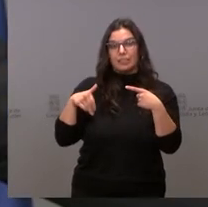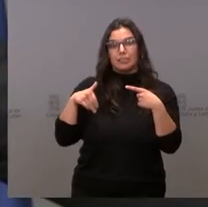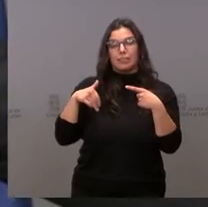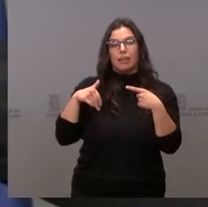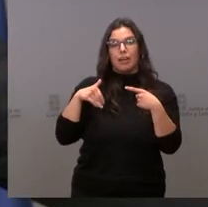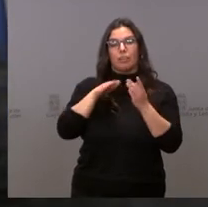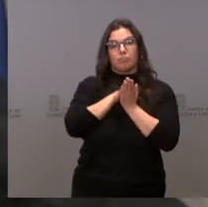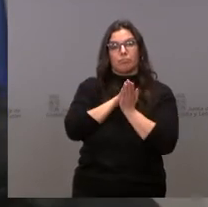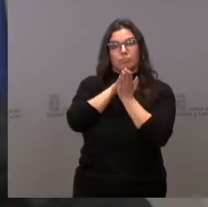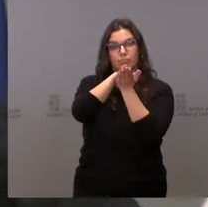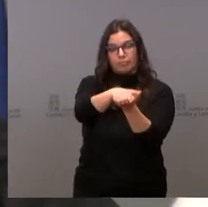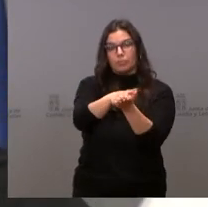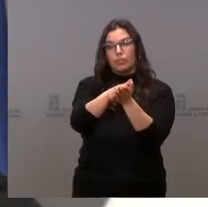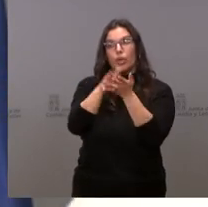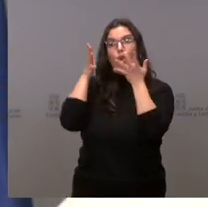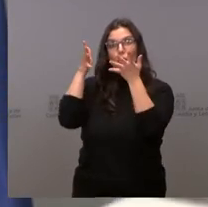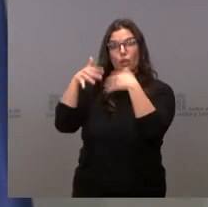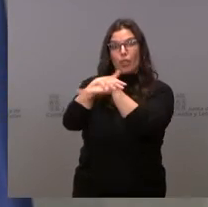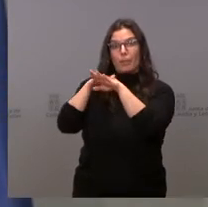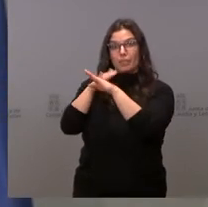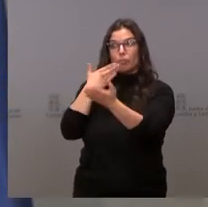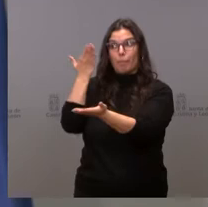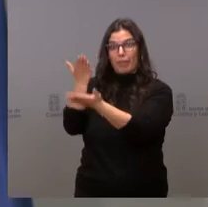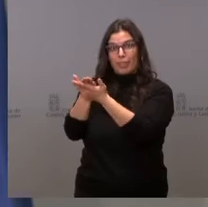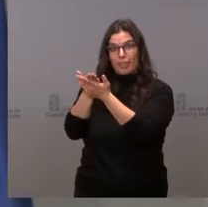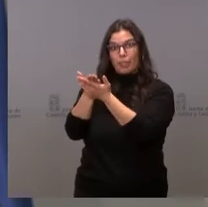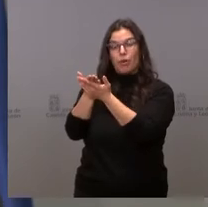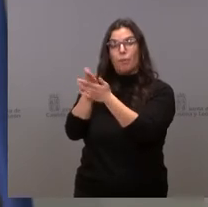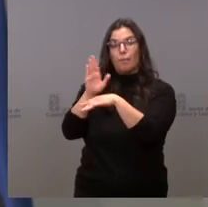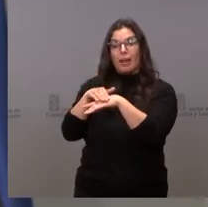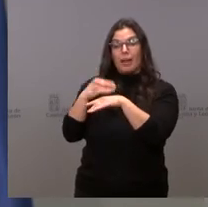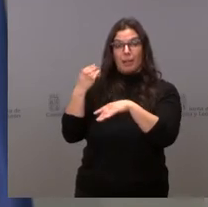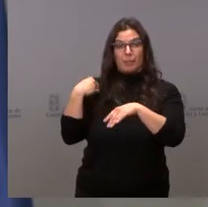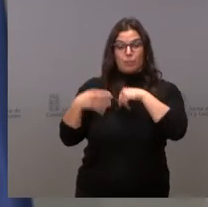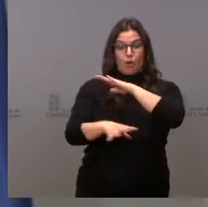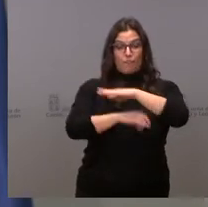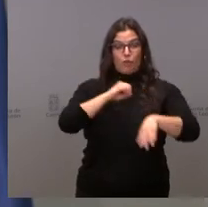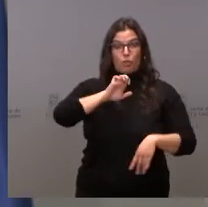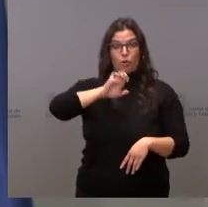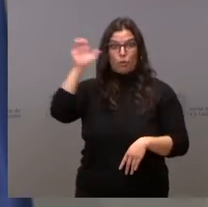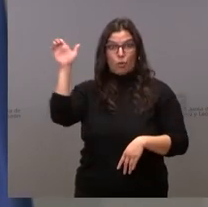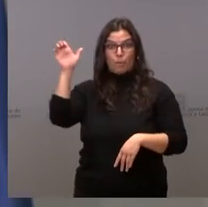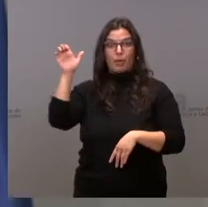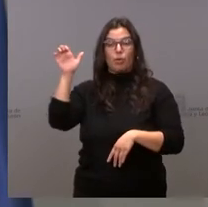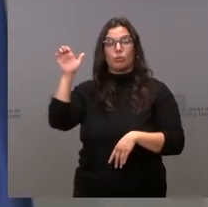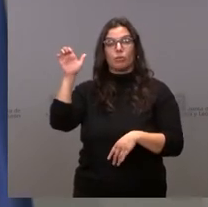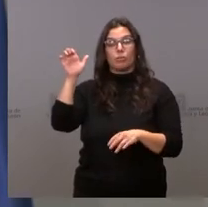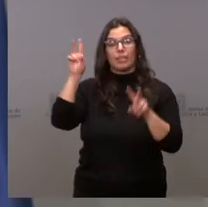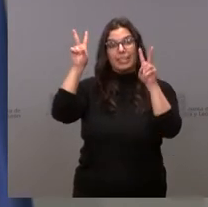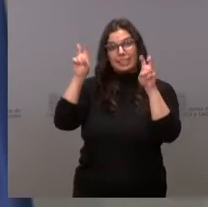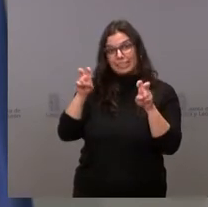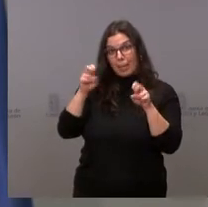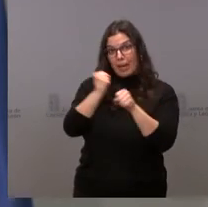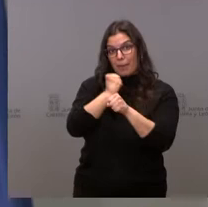al consejo de ministros para que se anule el reparto de los fondos europeos en materia de